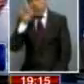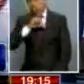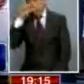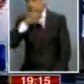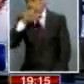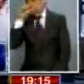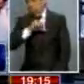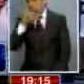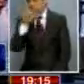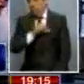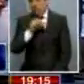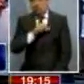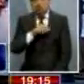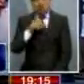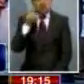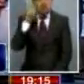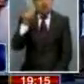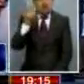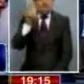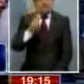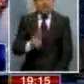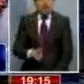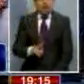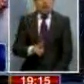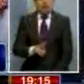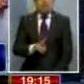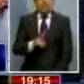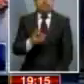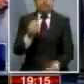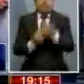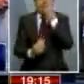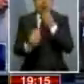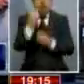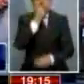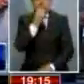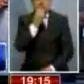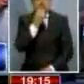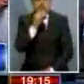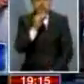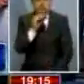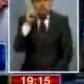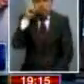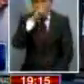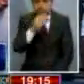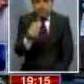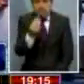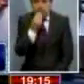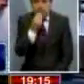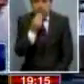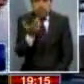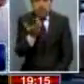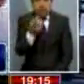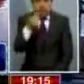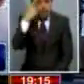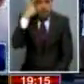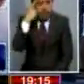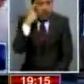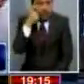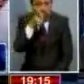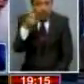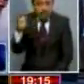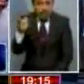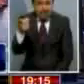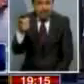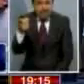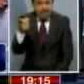Donde cada día es más difícil encontrar alimentos para comer. ¿Les recuerda algo, no es cierto?